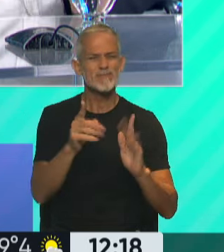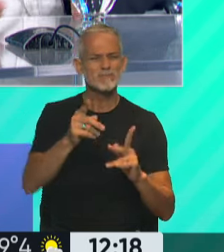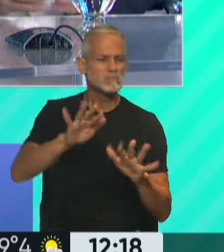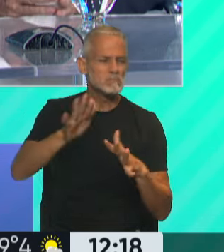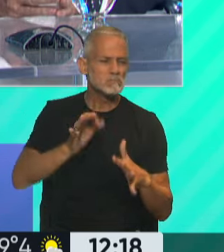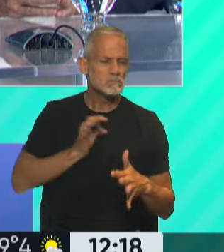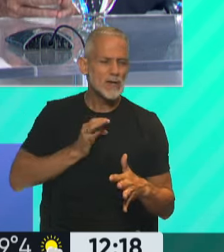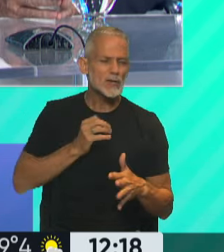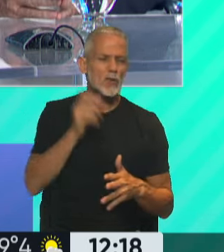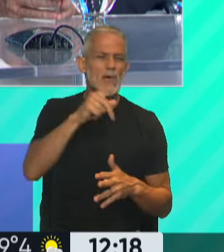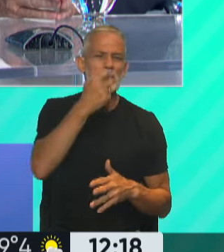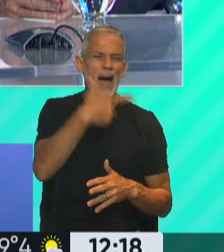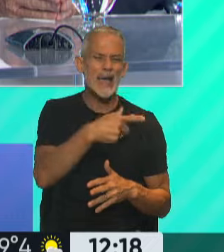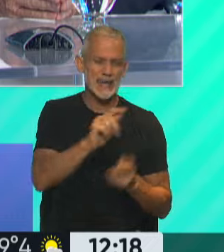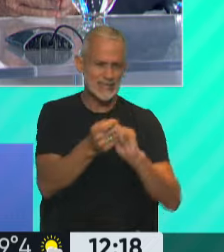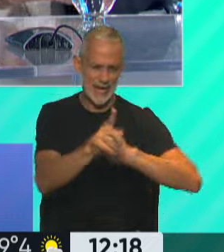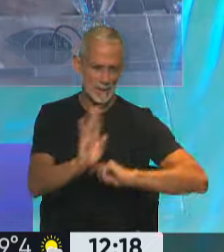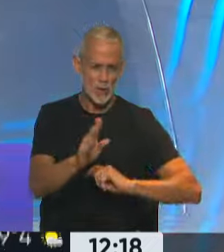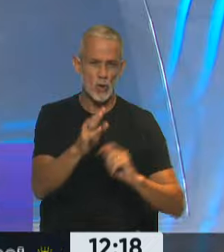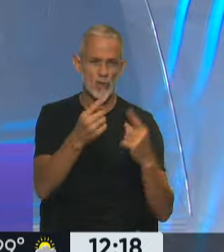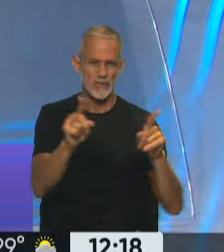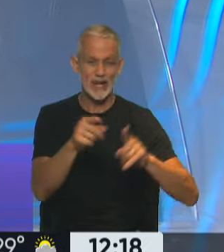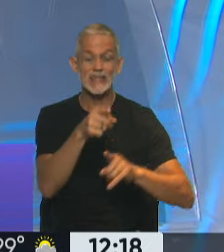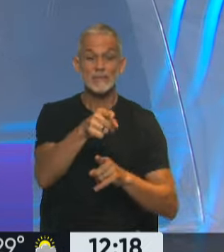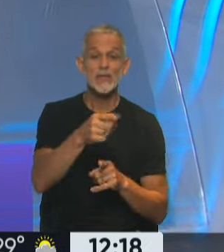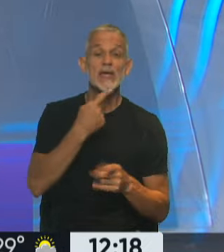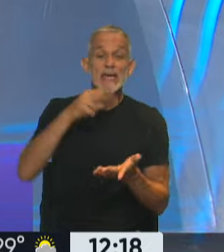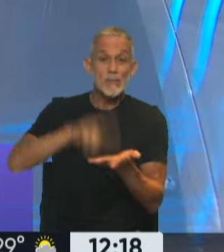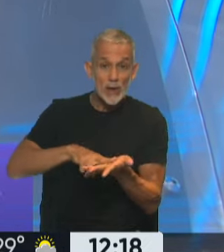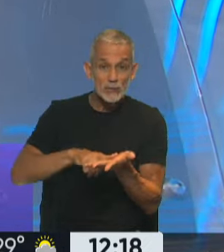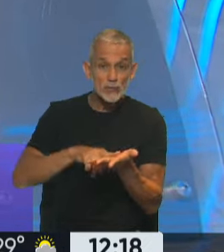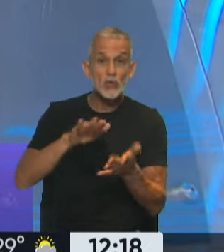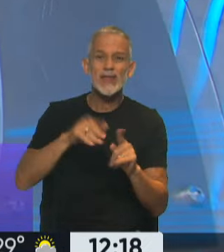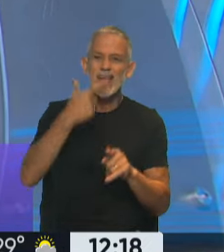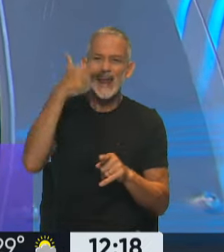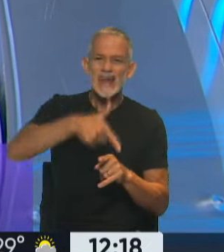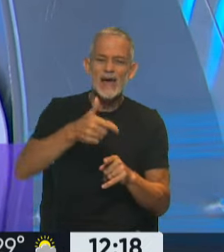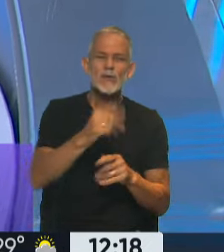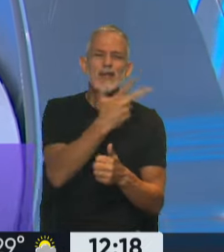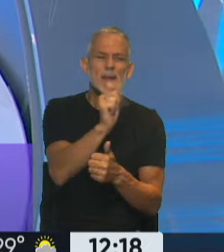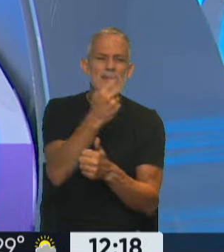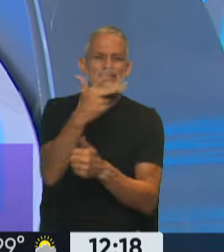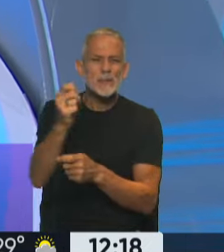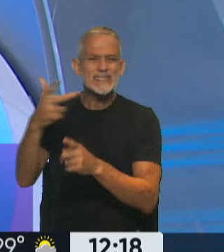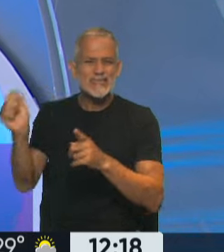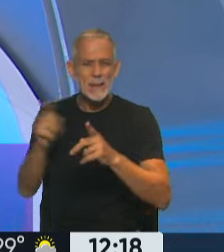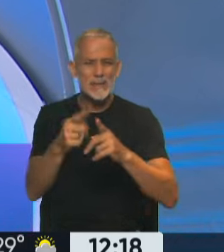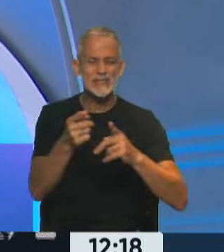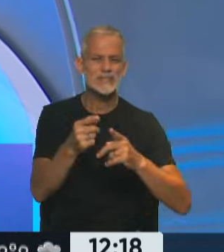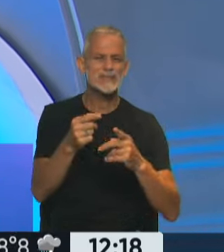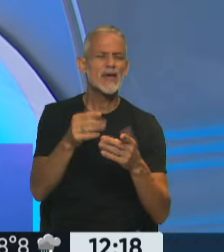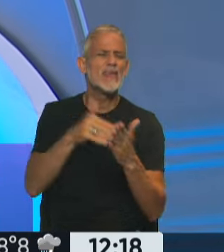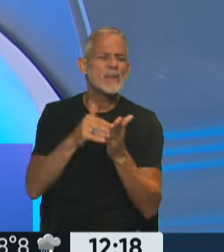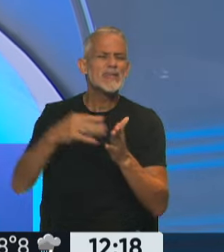fue durante el gobierno de Macri, y se decidió que el impuesto sea algo trimestral relacionado con los